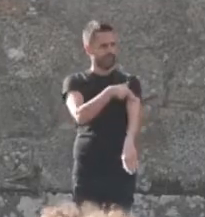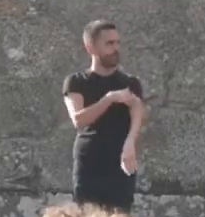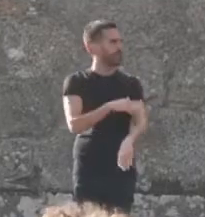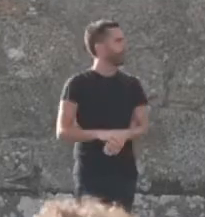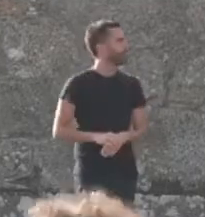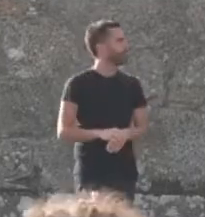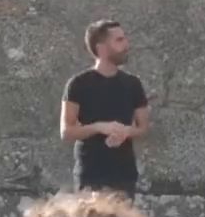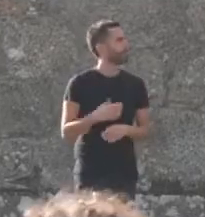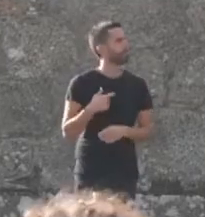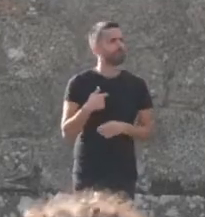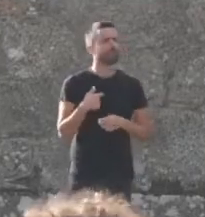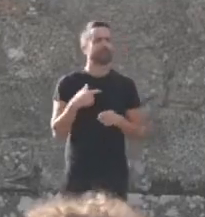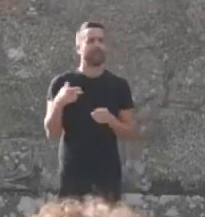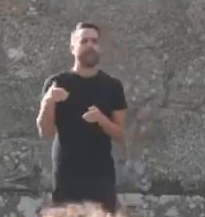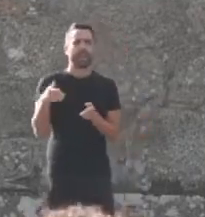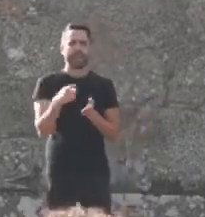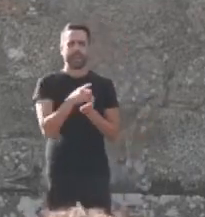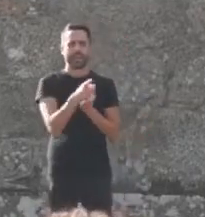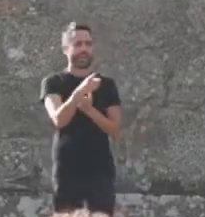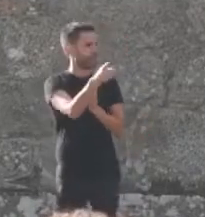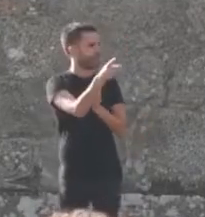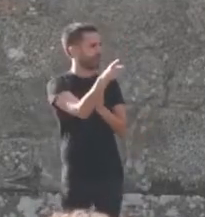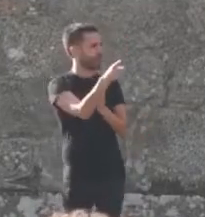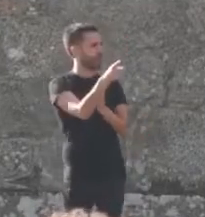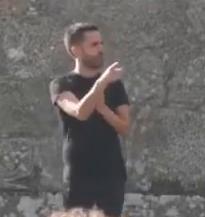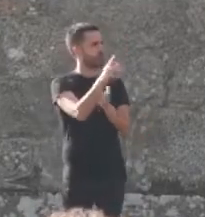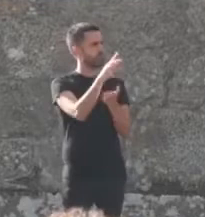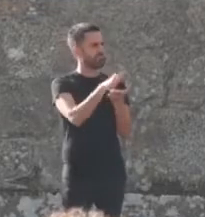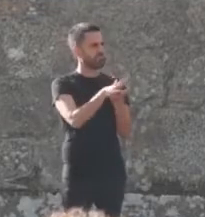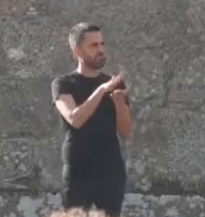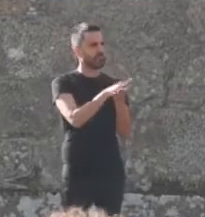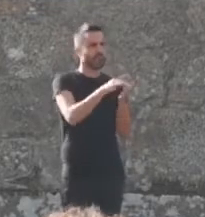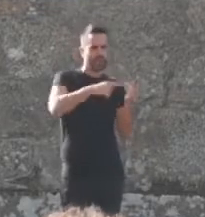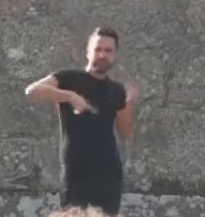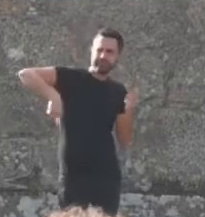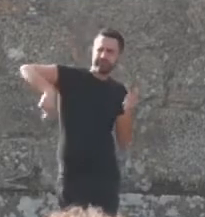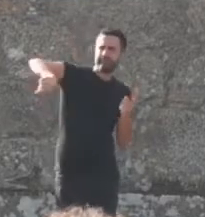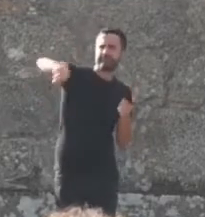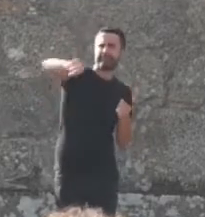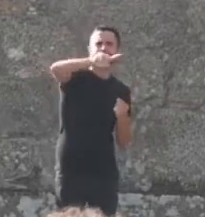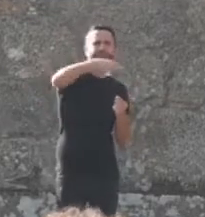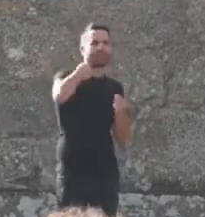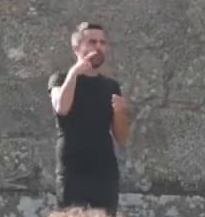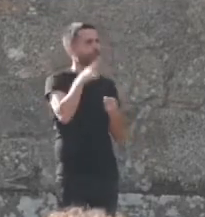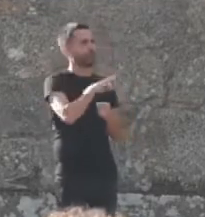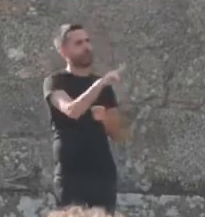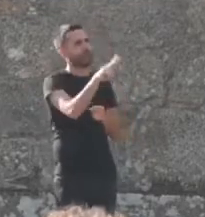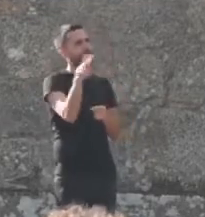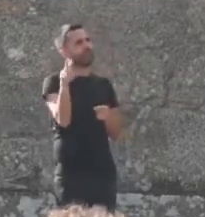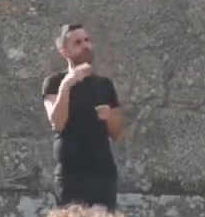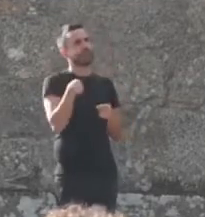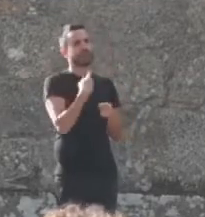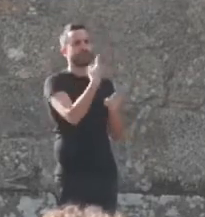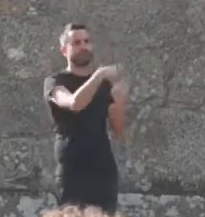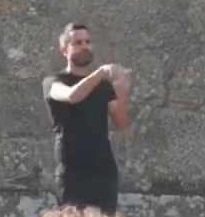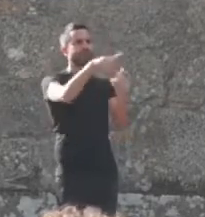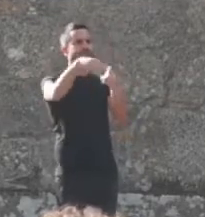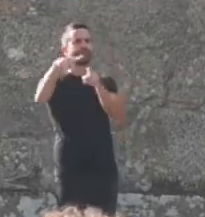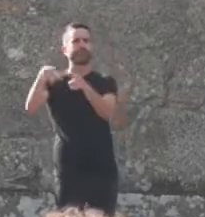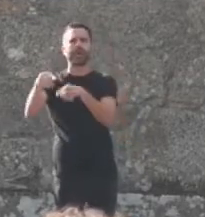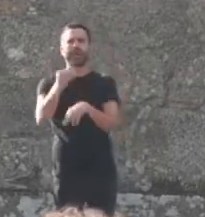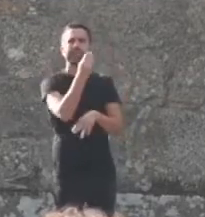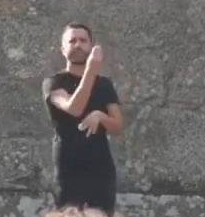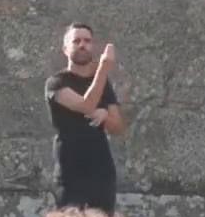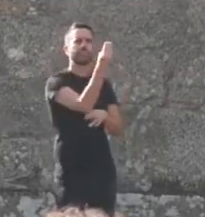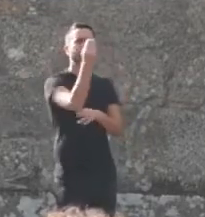coidadoso, non, e detallado pola illa, veredes, e pola contorna, veredes que hai elementos de homenaxe, como esculturas